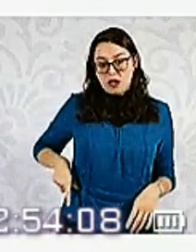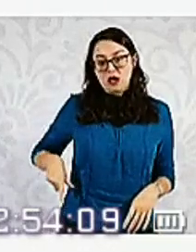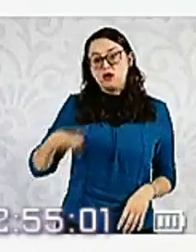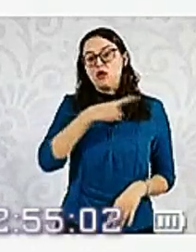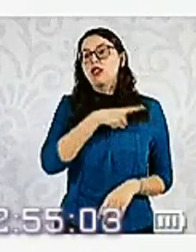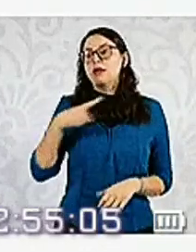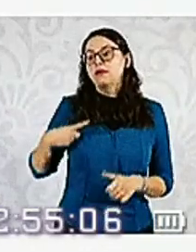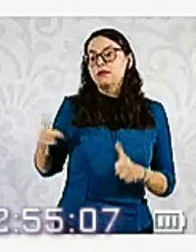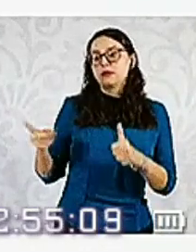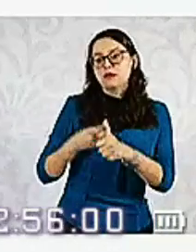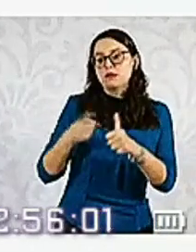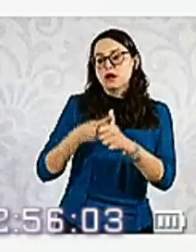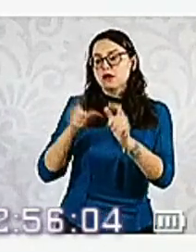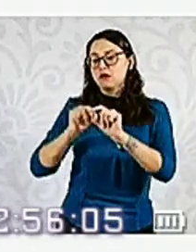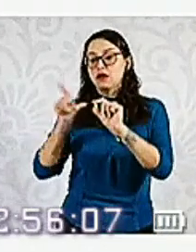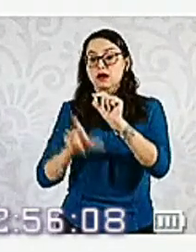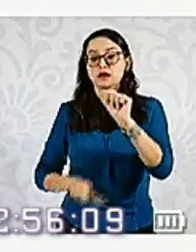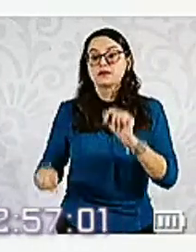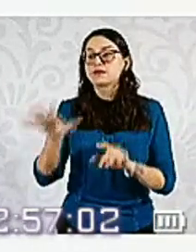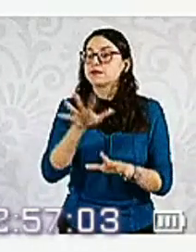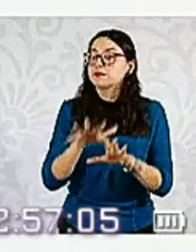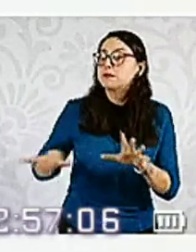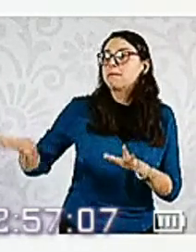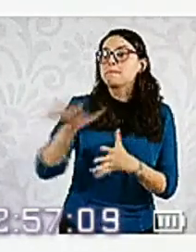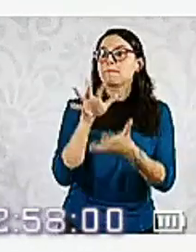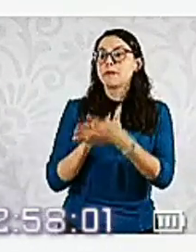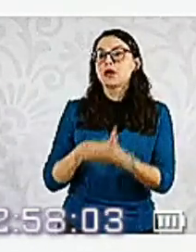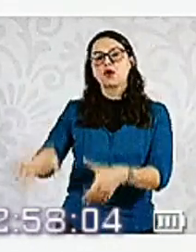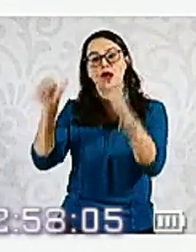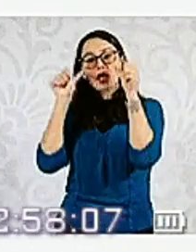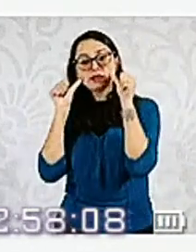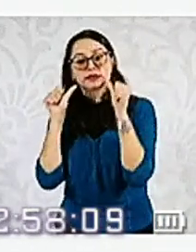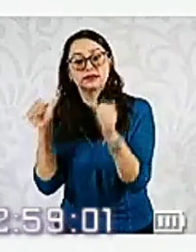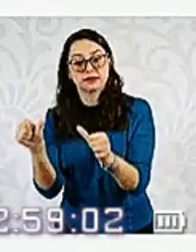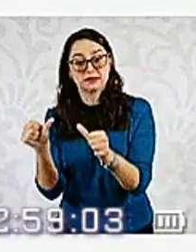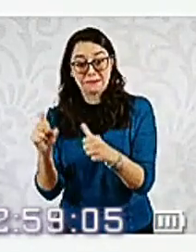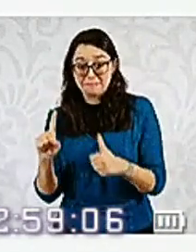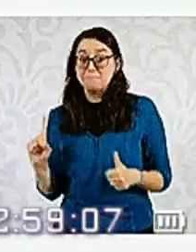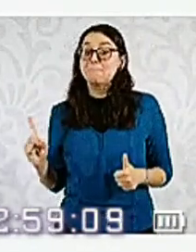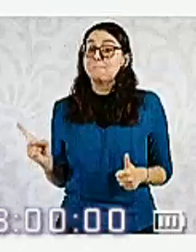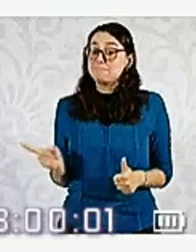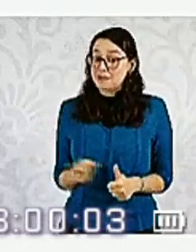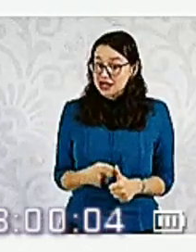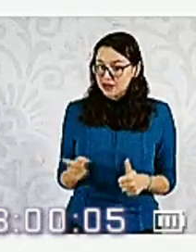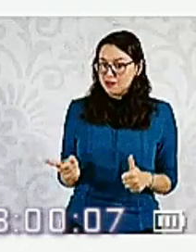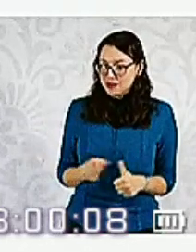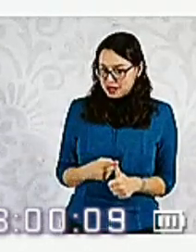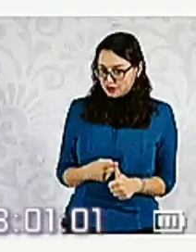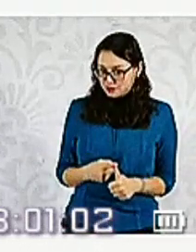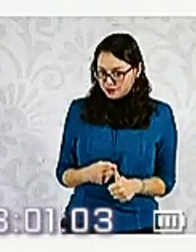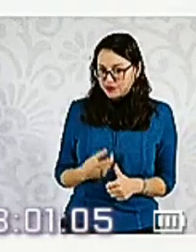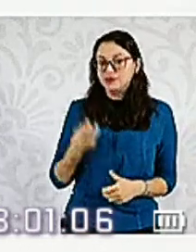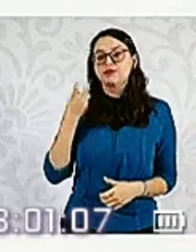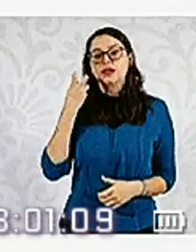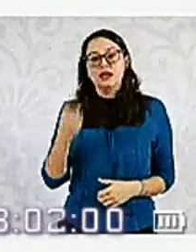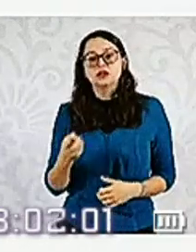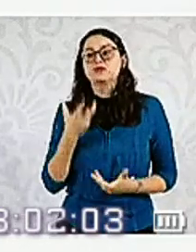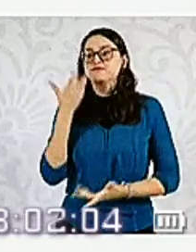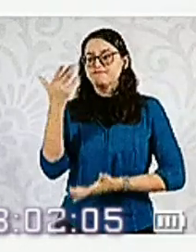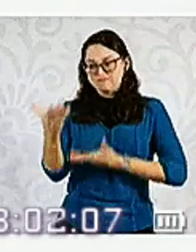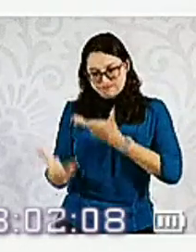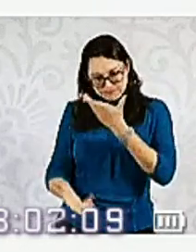del pueblo. Eso nos da una mística y una vocación diferente al gobierno, que es una vocación de servicio